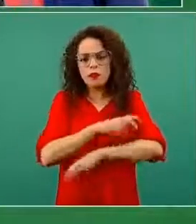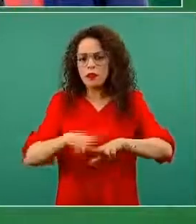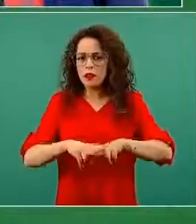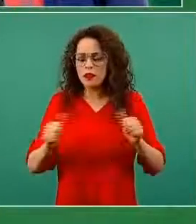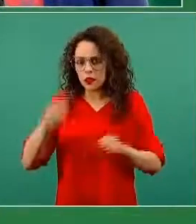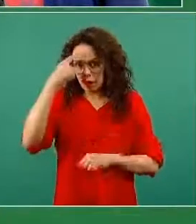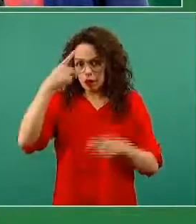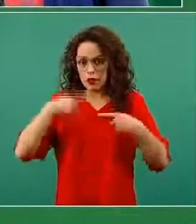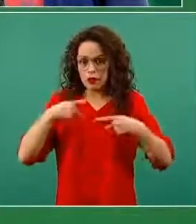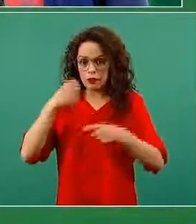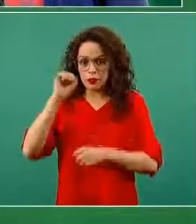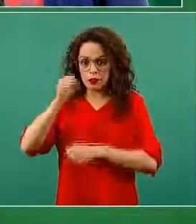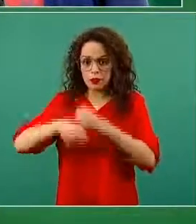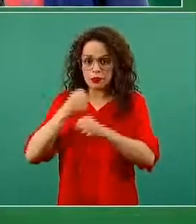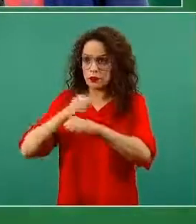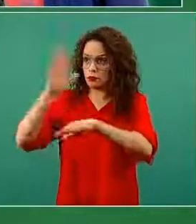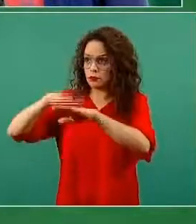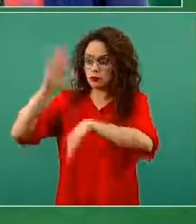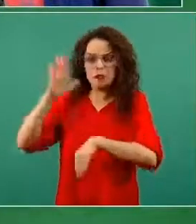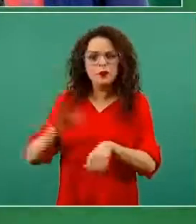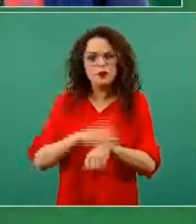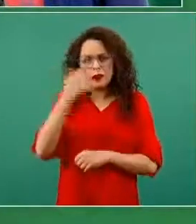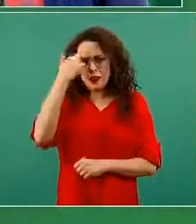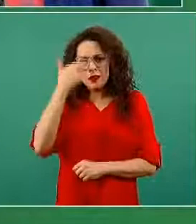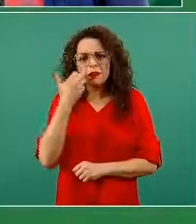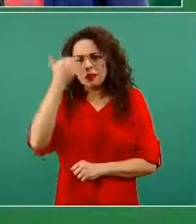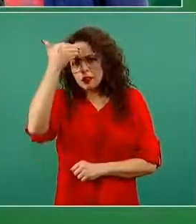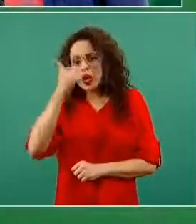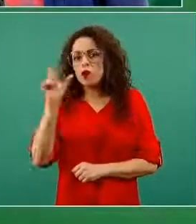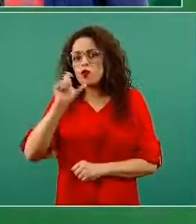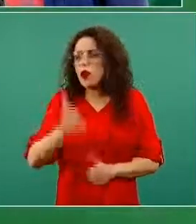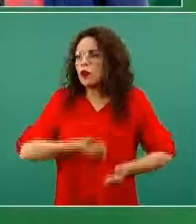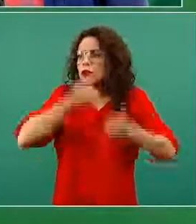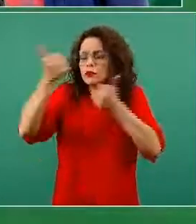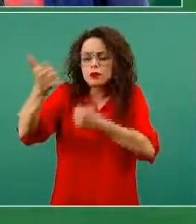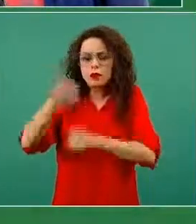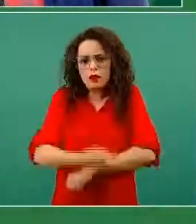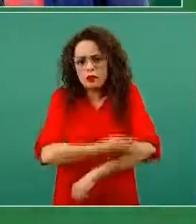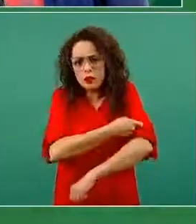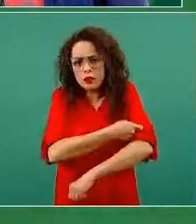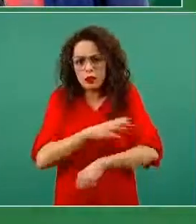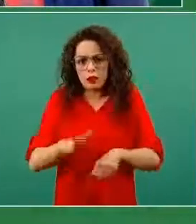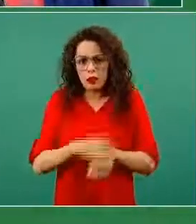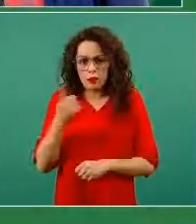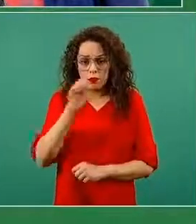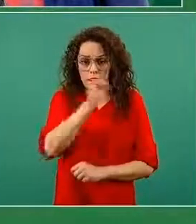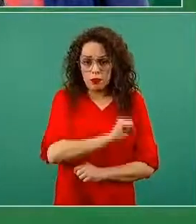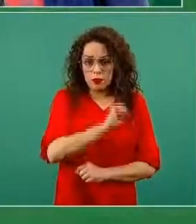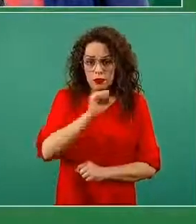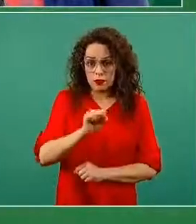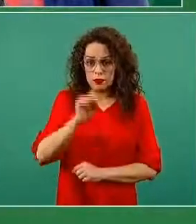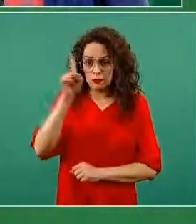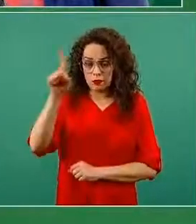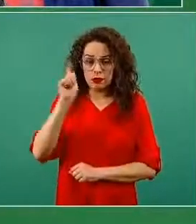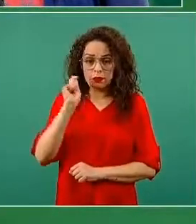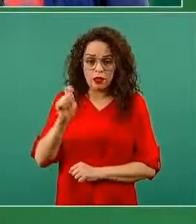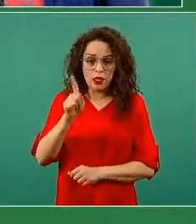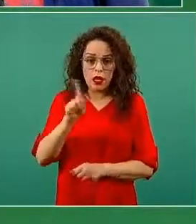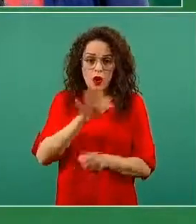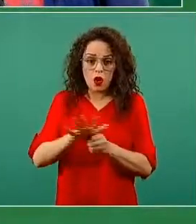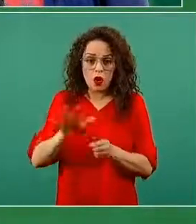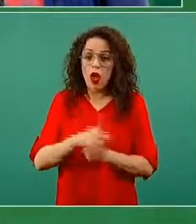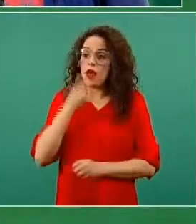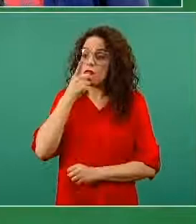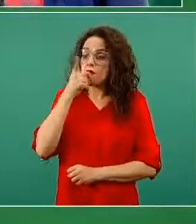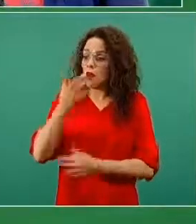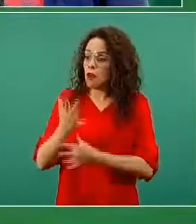de 60 años. ¿Esto a qué se debe y cuándo podrían llegar las vacunas? Ya que la Secretaría de Salud Local menciona que es el gobierno federal